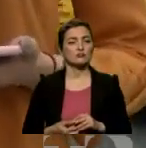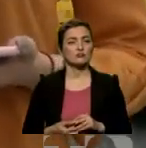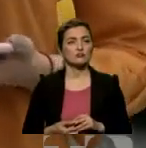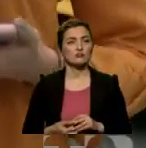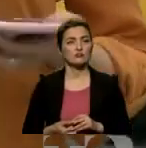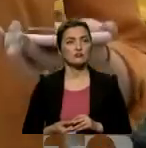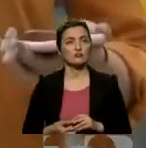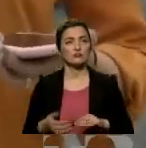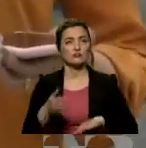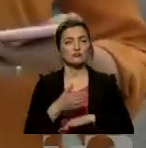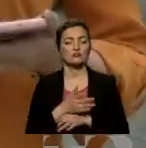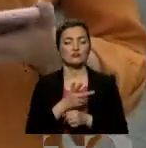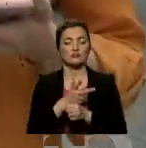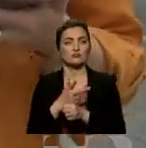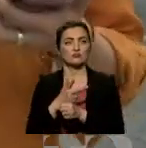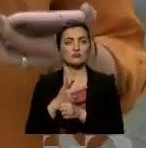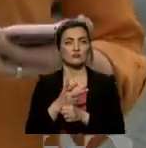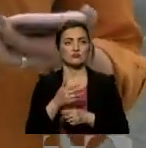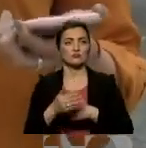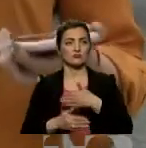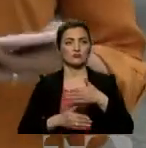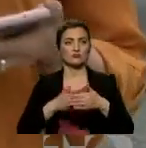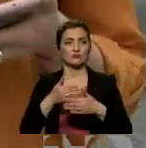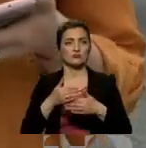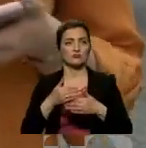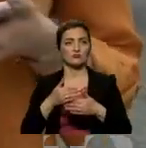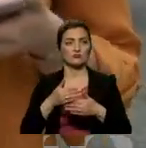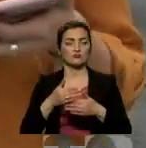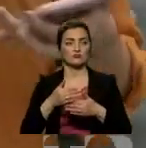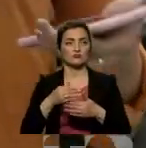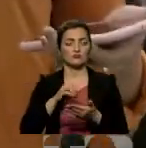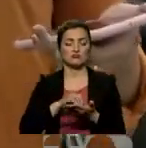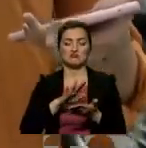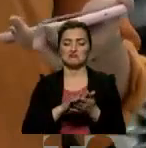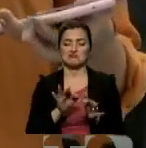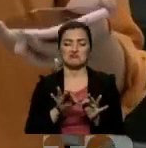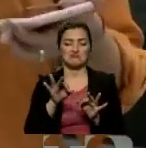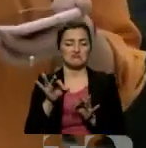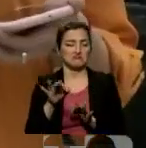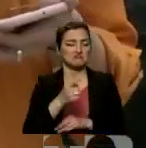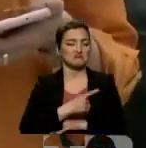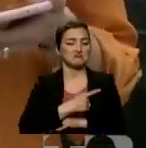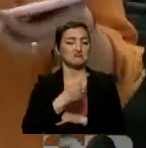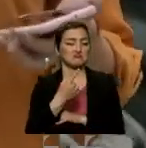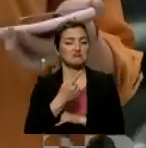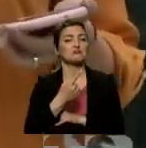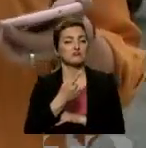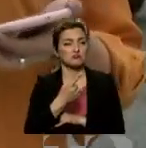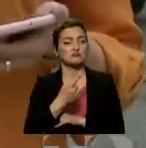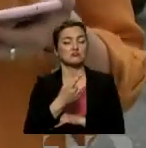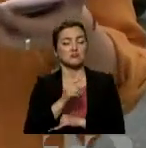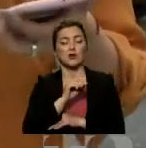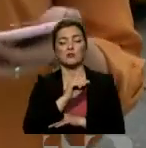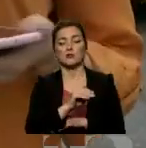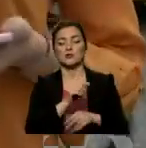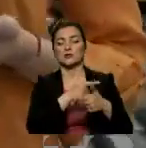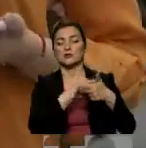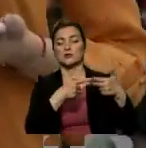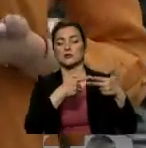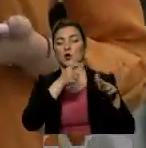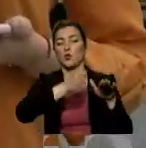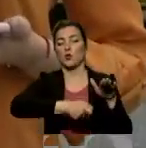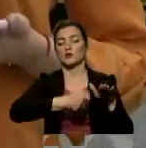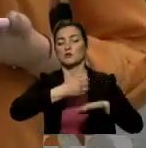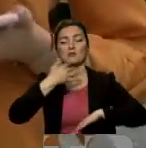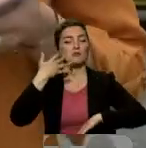Tal como lo vimos, a pesar de que esta audiencia se instale, podría diferirse a lo largo del día, esto luego de que se le notifique al tribunal con la